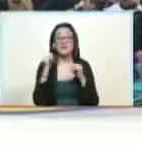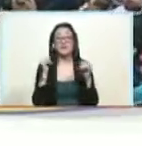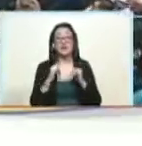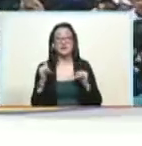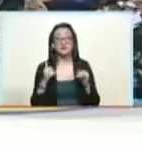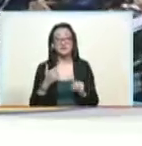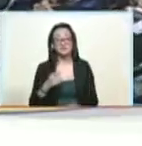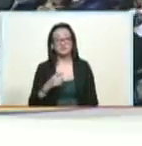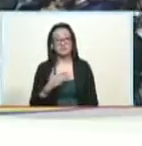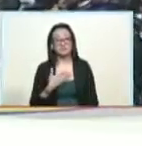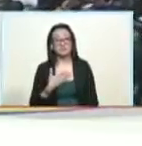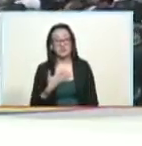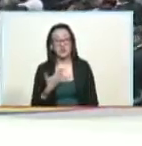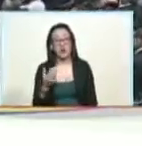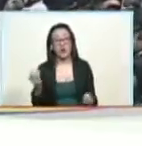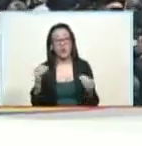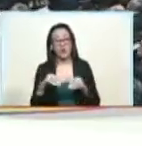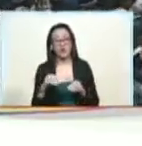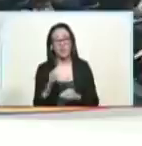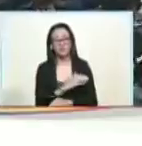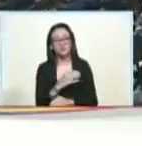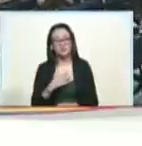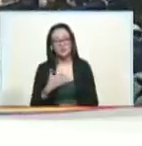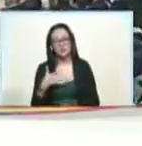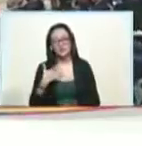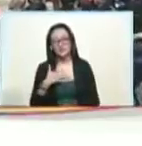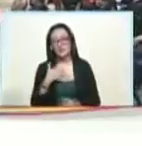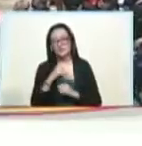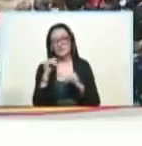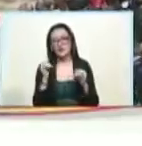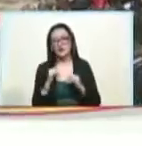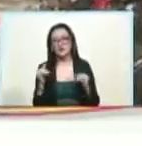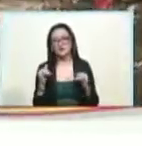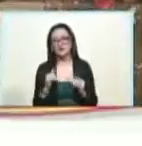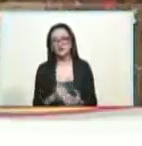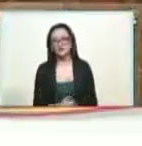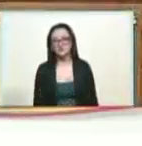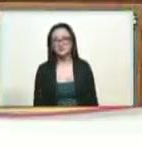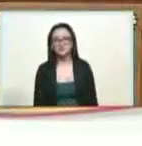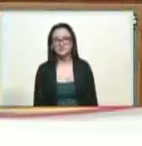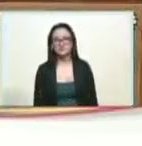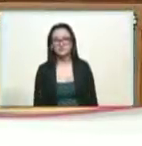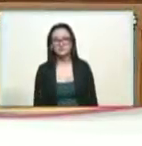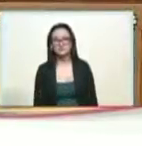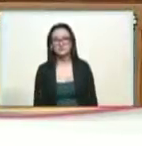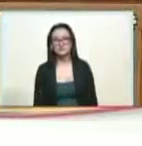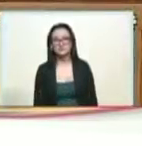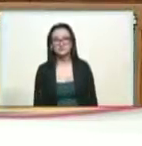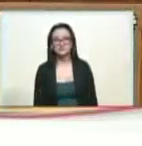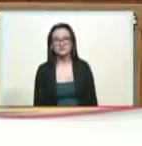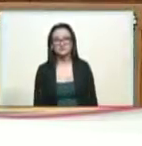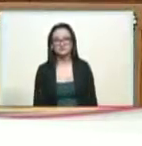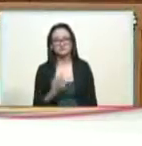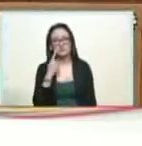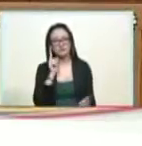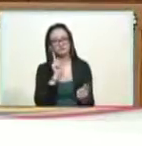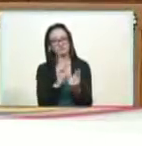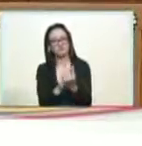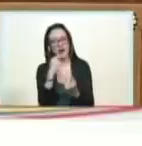últimos meses llegar a un acuerdo con la oposición para medirnos pelo a pelo, cara a